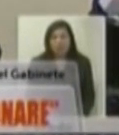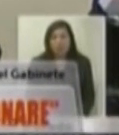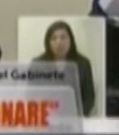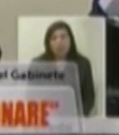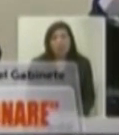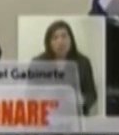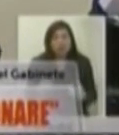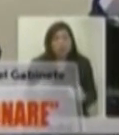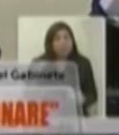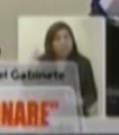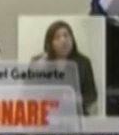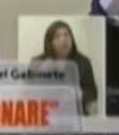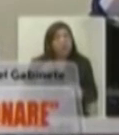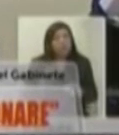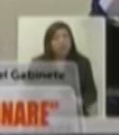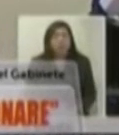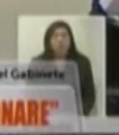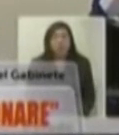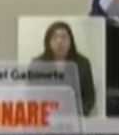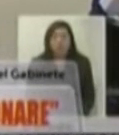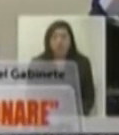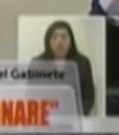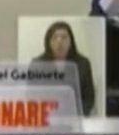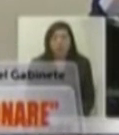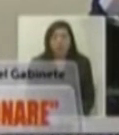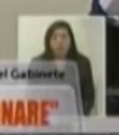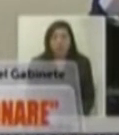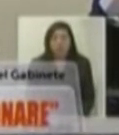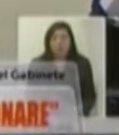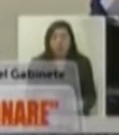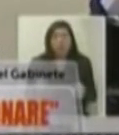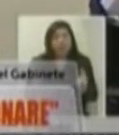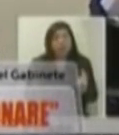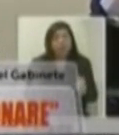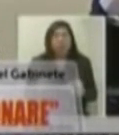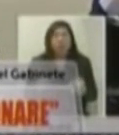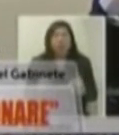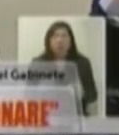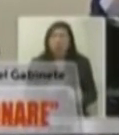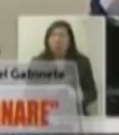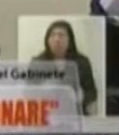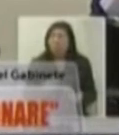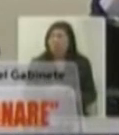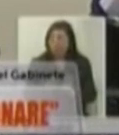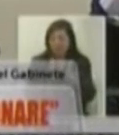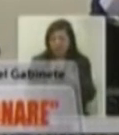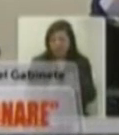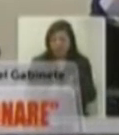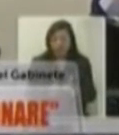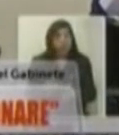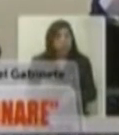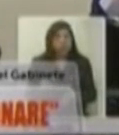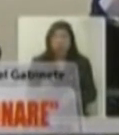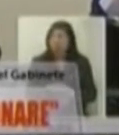tenemos que reflexionar seriamente. Creo que en este punto, por ejemplo, el gobierno ha sido muy firme en no